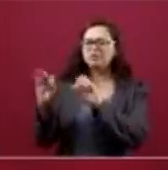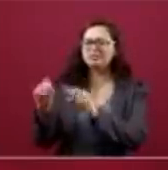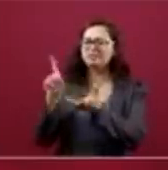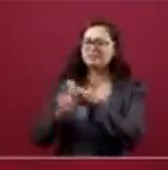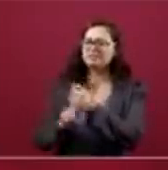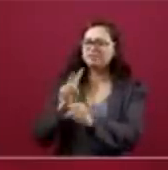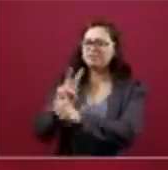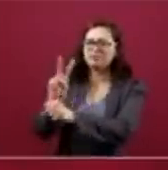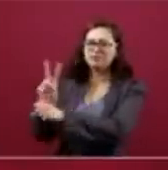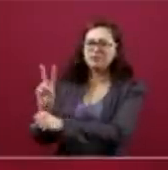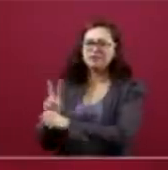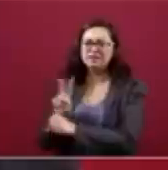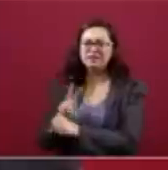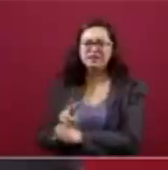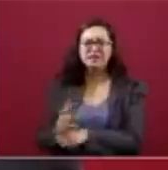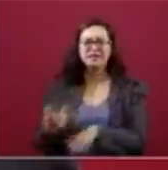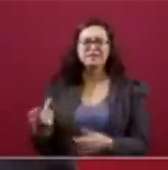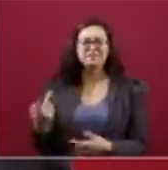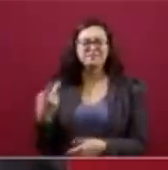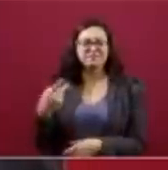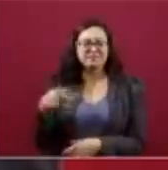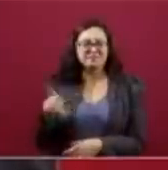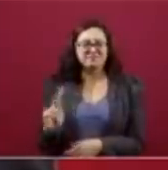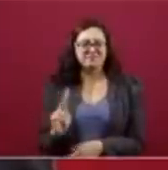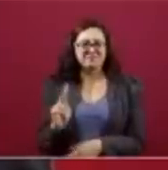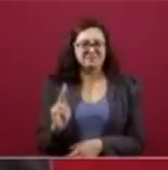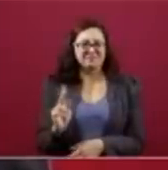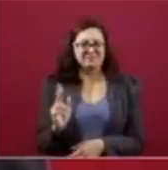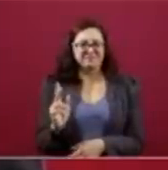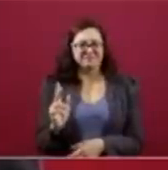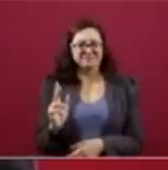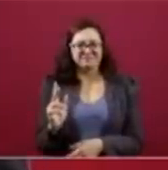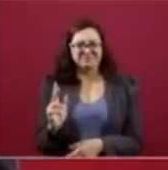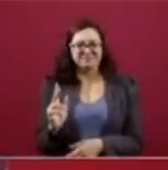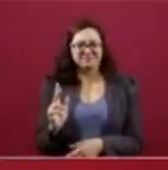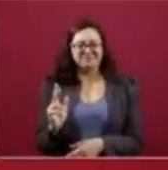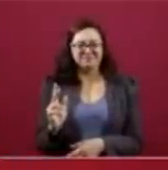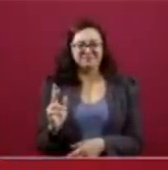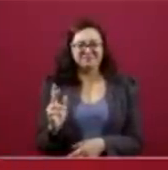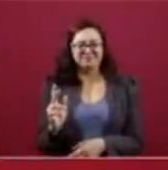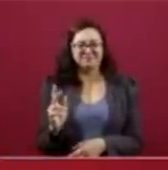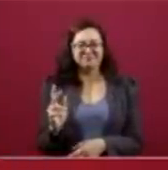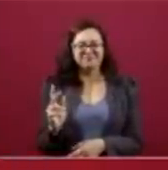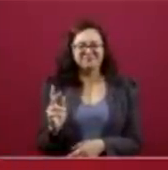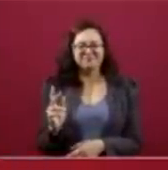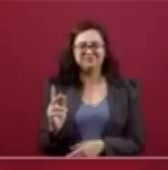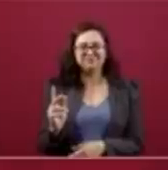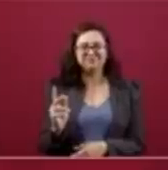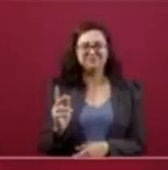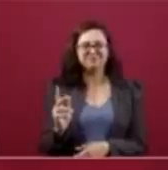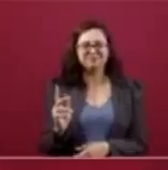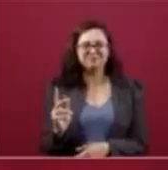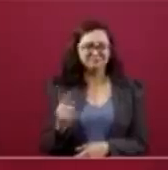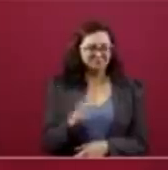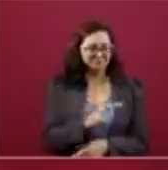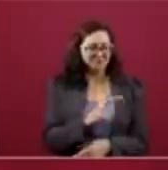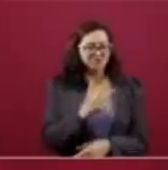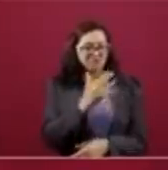50,000 se contrataban a la Policía Federal 3,000